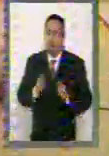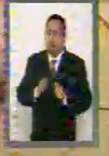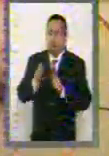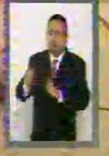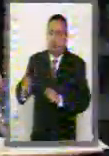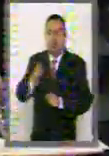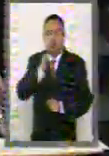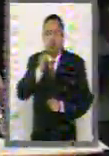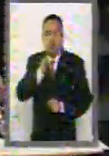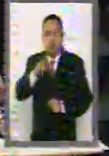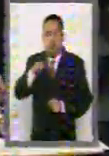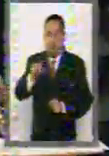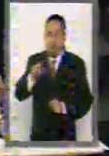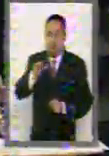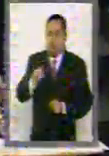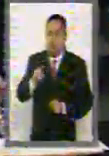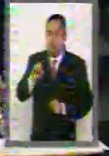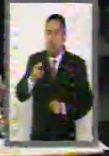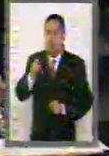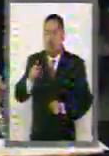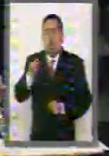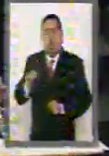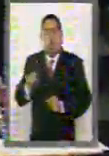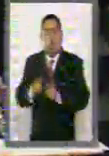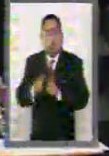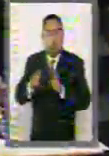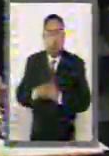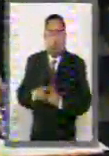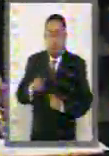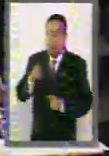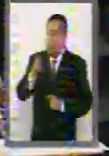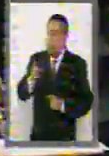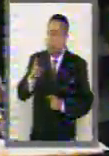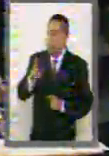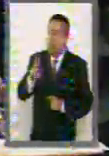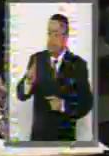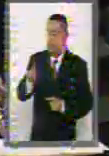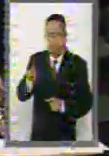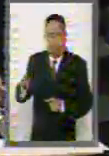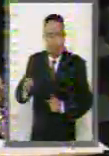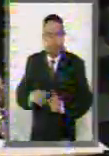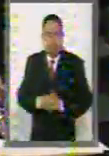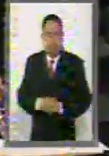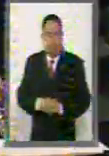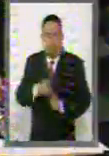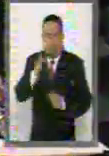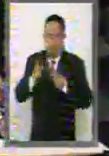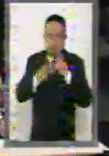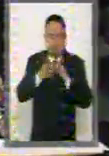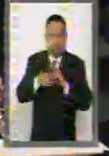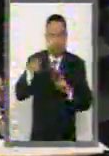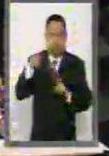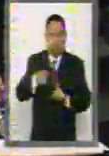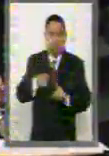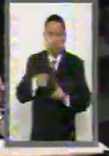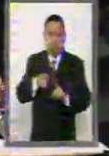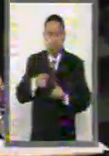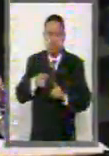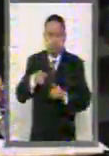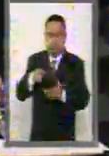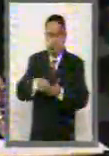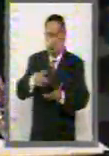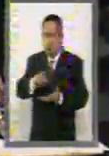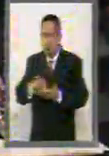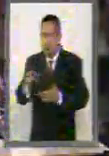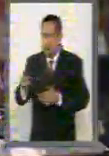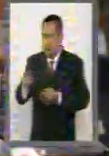De la palabra al senador Mario Delgado Carrillo, del Grupo Parlamentario del Partido de la Revolución Democrática, para hablar en contra del dictamen. Lo anoto, senador